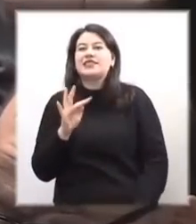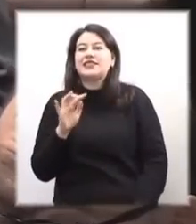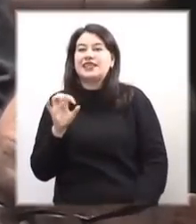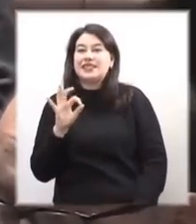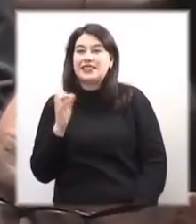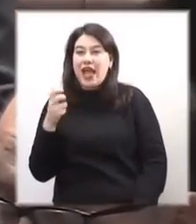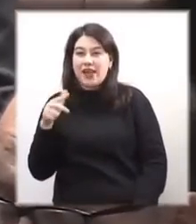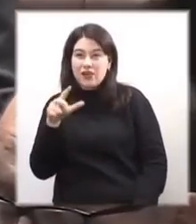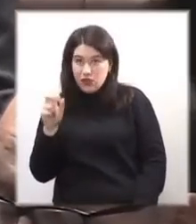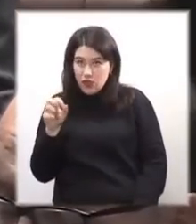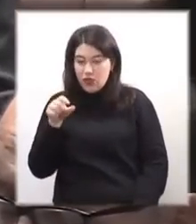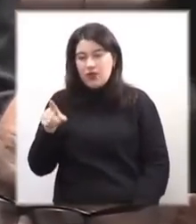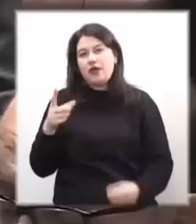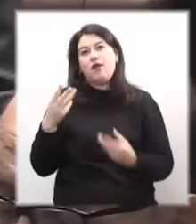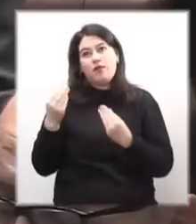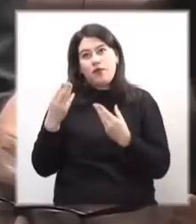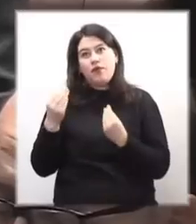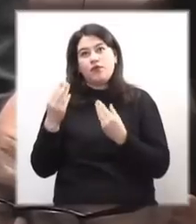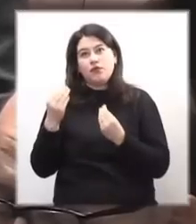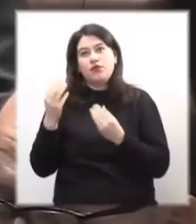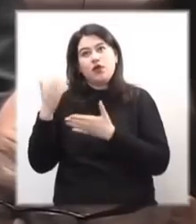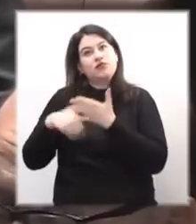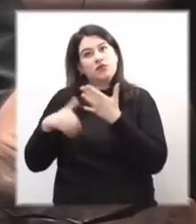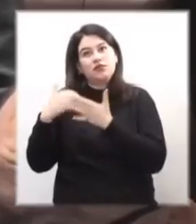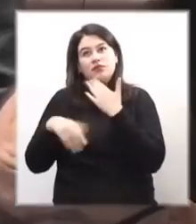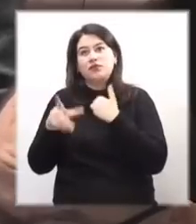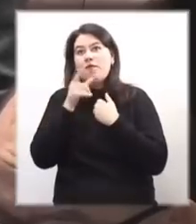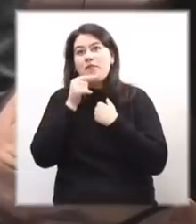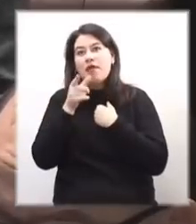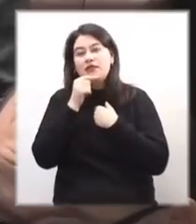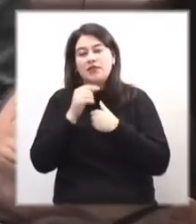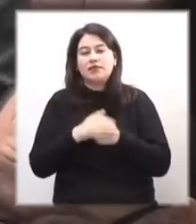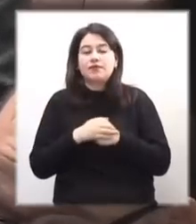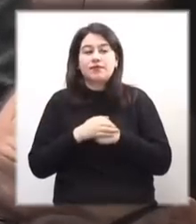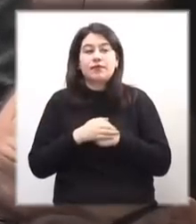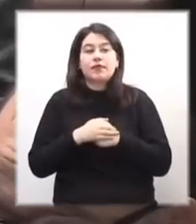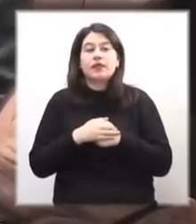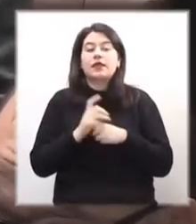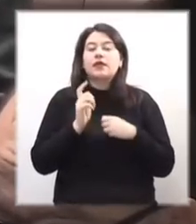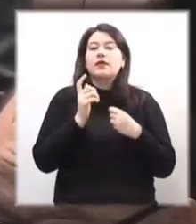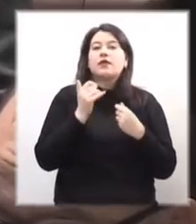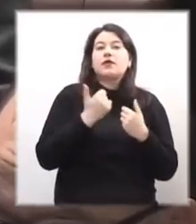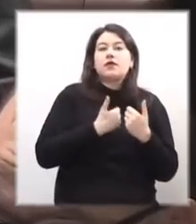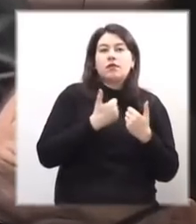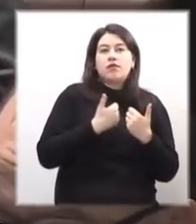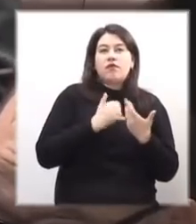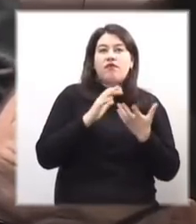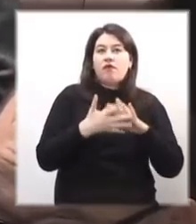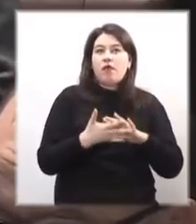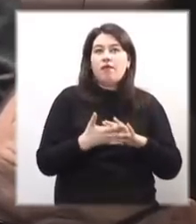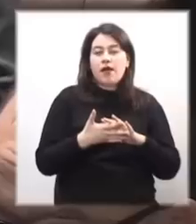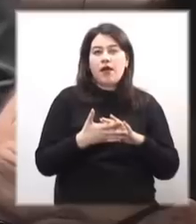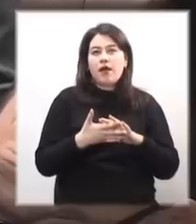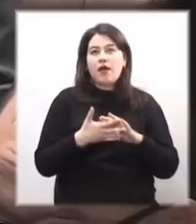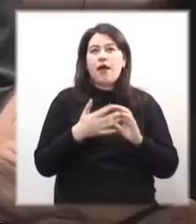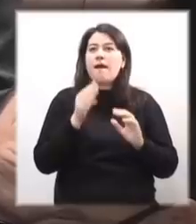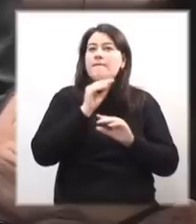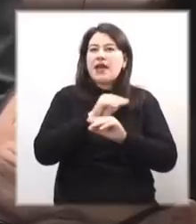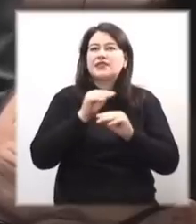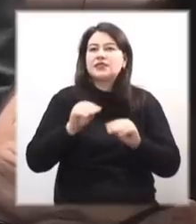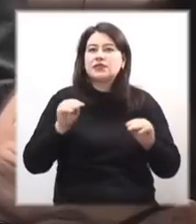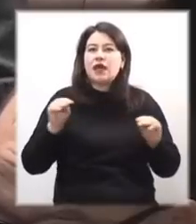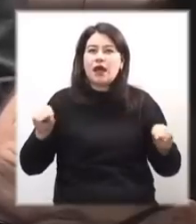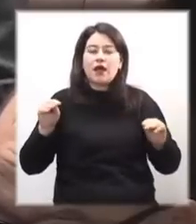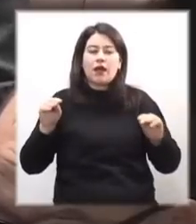que removió una buena parte de la cúpula policial. Las designaciones fueron un lavado de cara para la policía y un